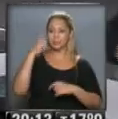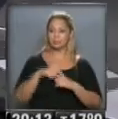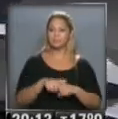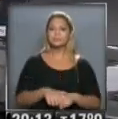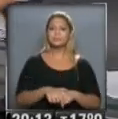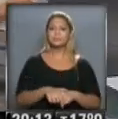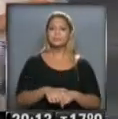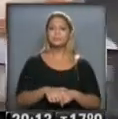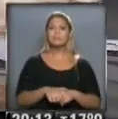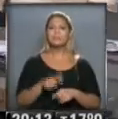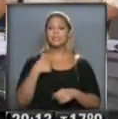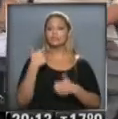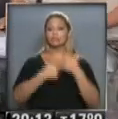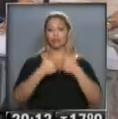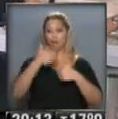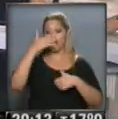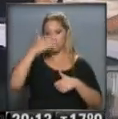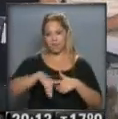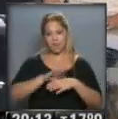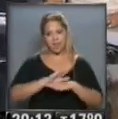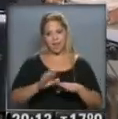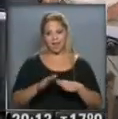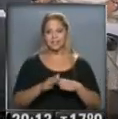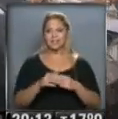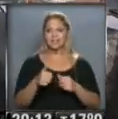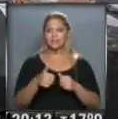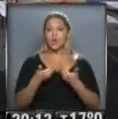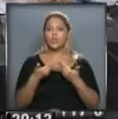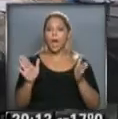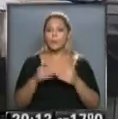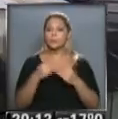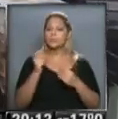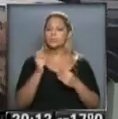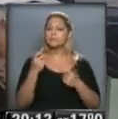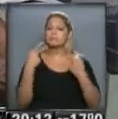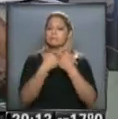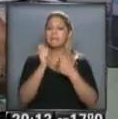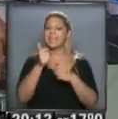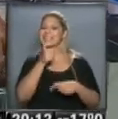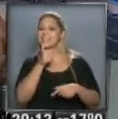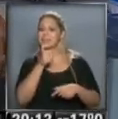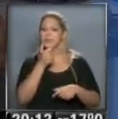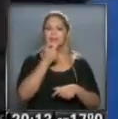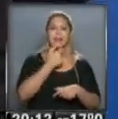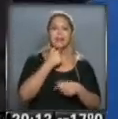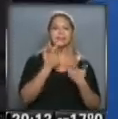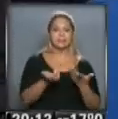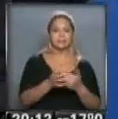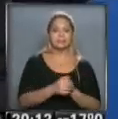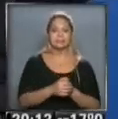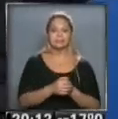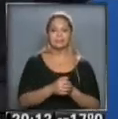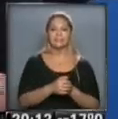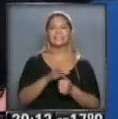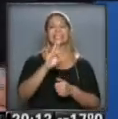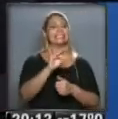Apertura de la fecha del torneo final, ya me lo aprendí. No, muy bien, y qué partido, Quilmes Racing. Qué partido, increíble. Todo tuyo, Maxi. Todo mío, no, es